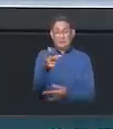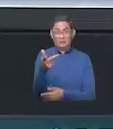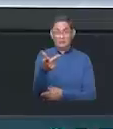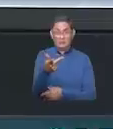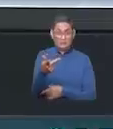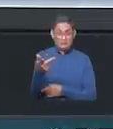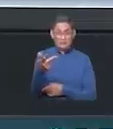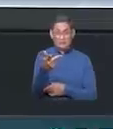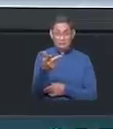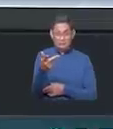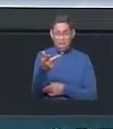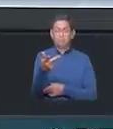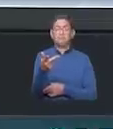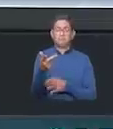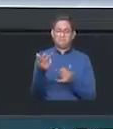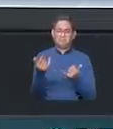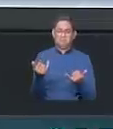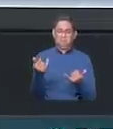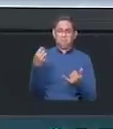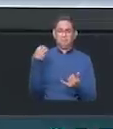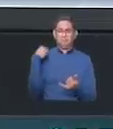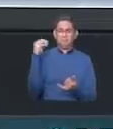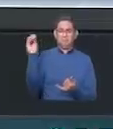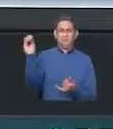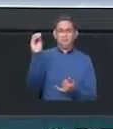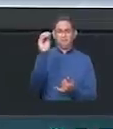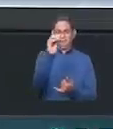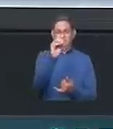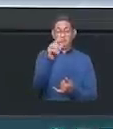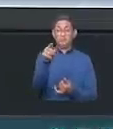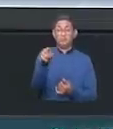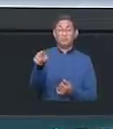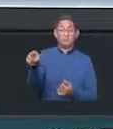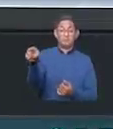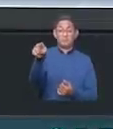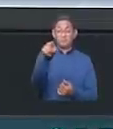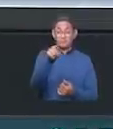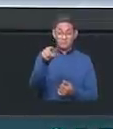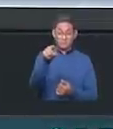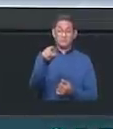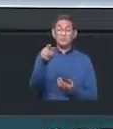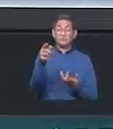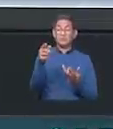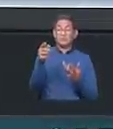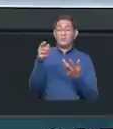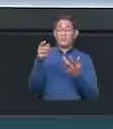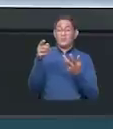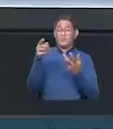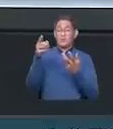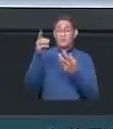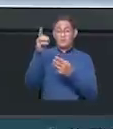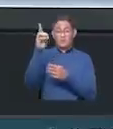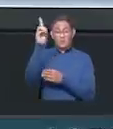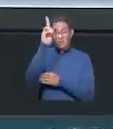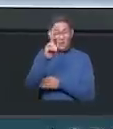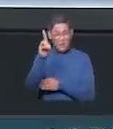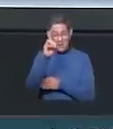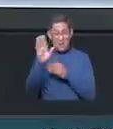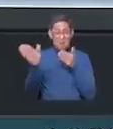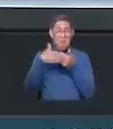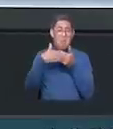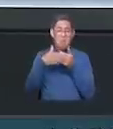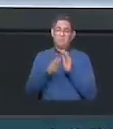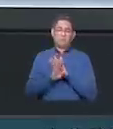donde nos complace anunciar el levantamiento de la cuarentena total de los días